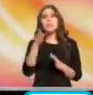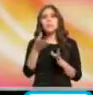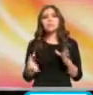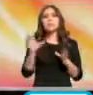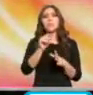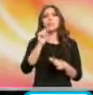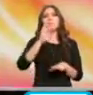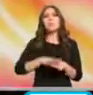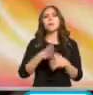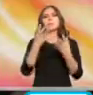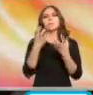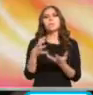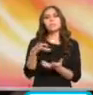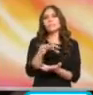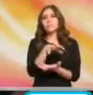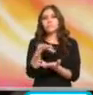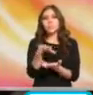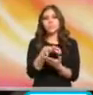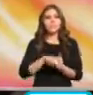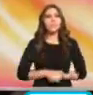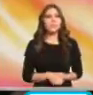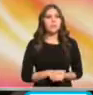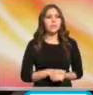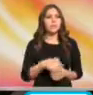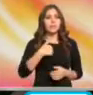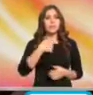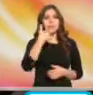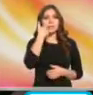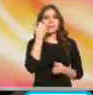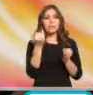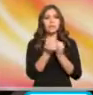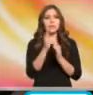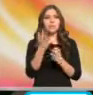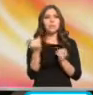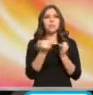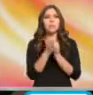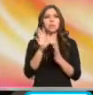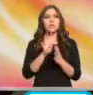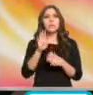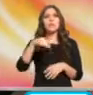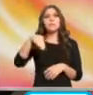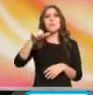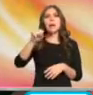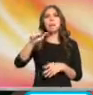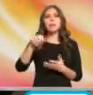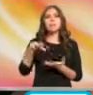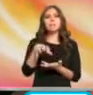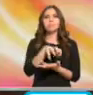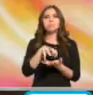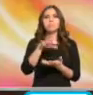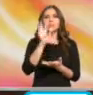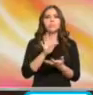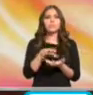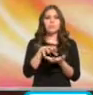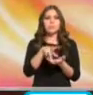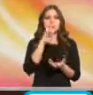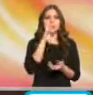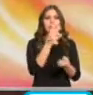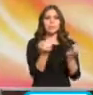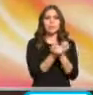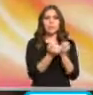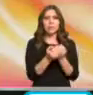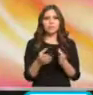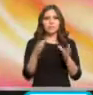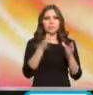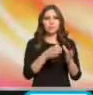¿verdad? Claro. Exacto, pero la consistencia que quiero realmente es esta. Es como una masa, ¿no? Exactamente. Una pastita. Una pasta. Exactamente. ¿Y con